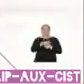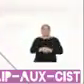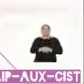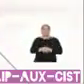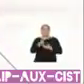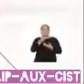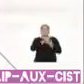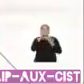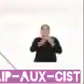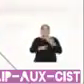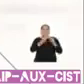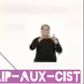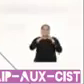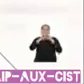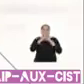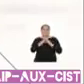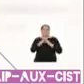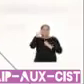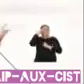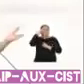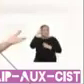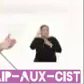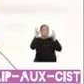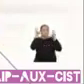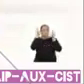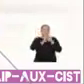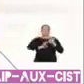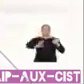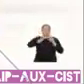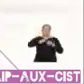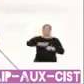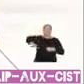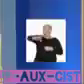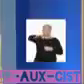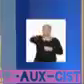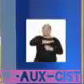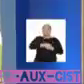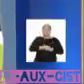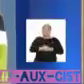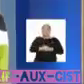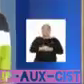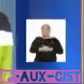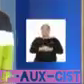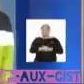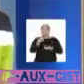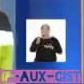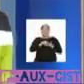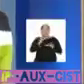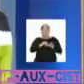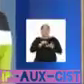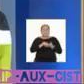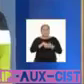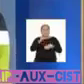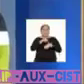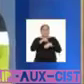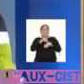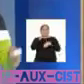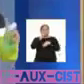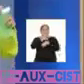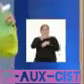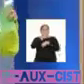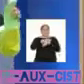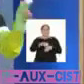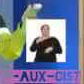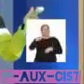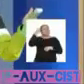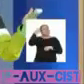conversar y reflexionar sobre un tema muy importante para todas y todos nosotros. Más que el espacio de tutoría, lo llamaría el espacio